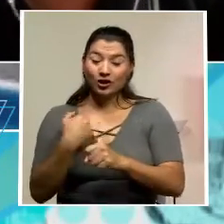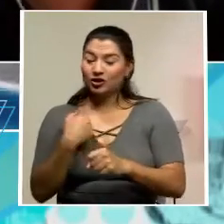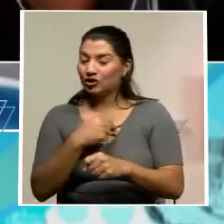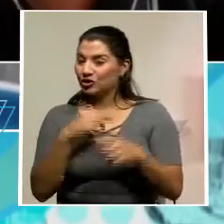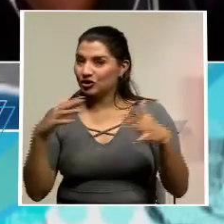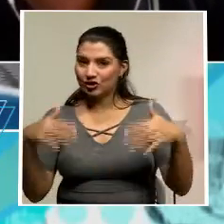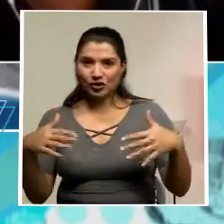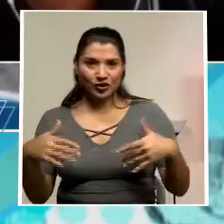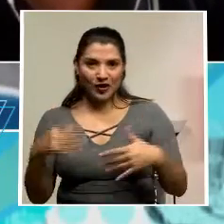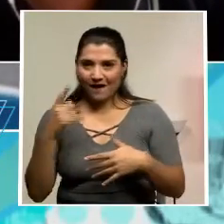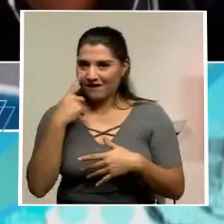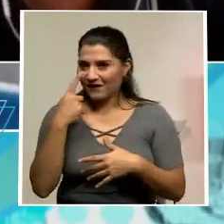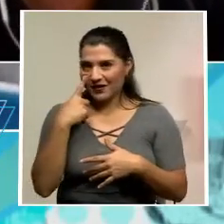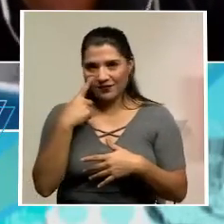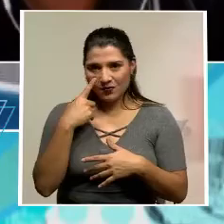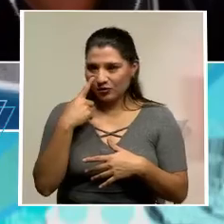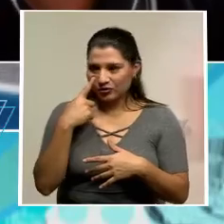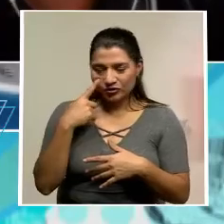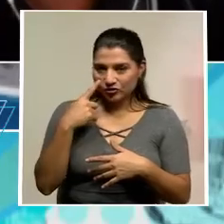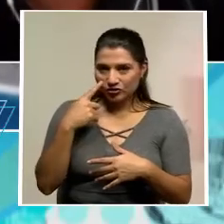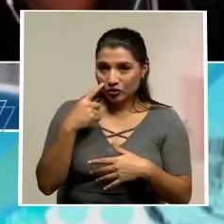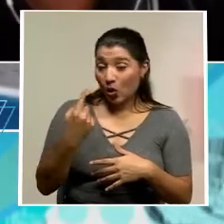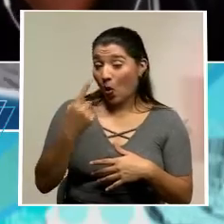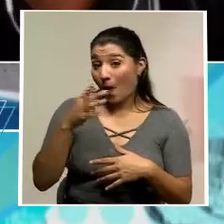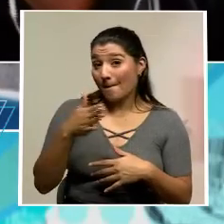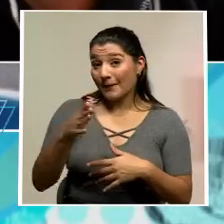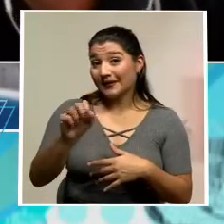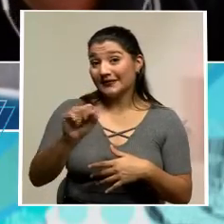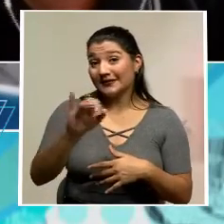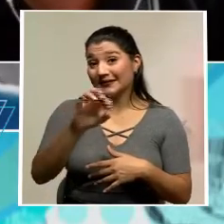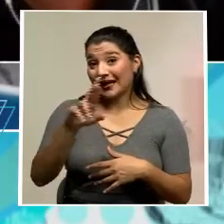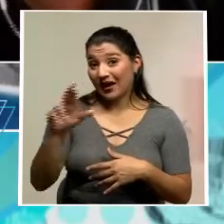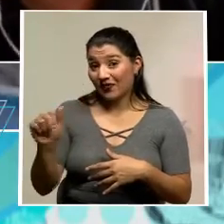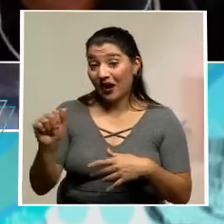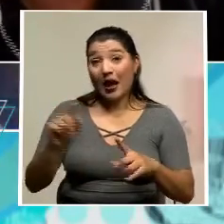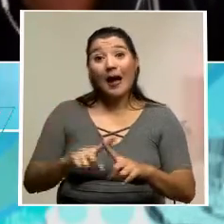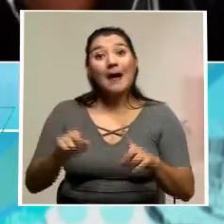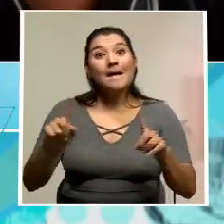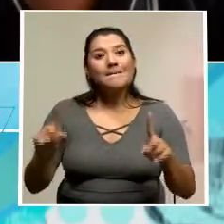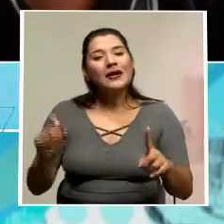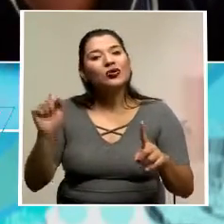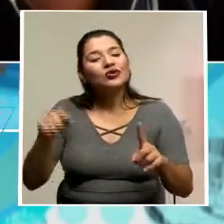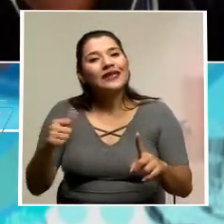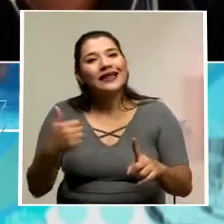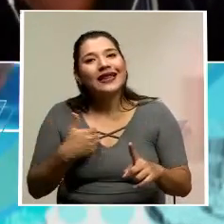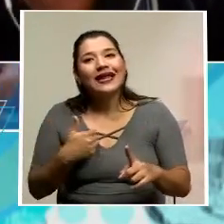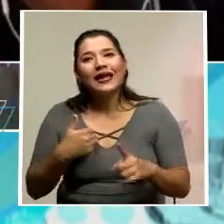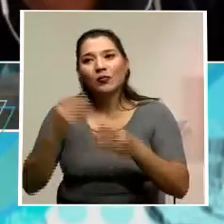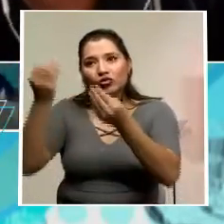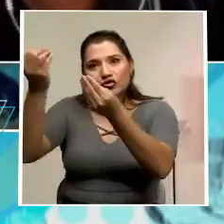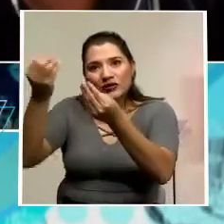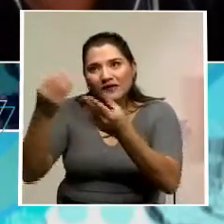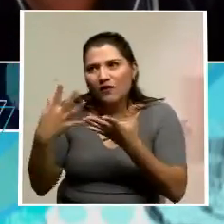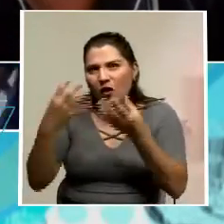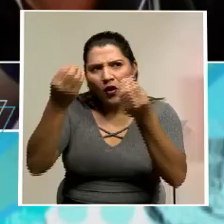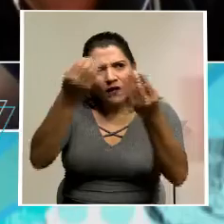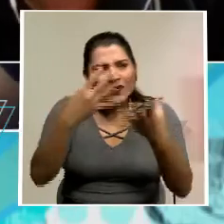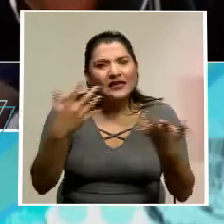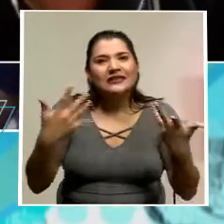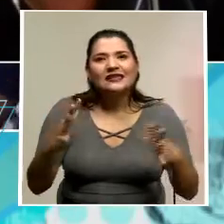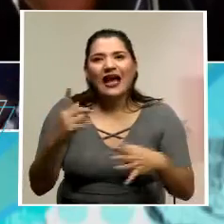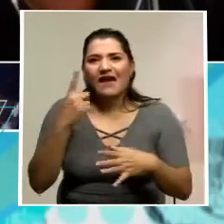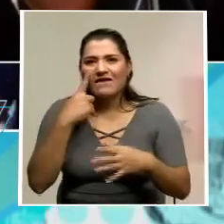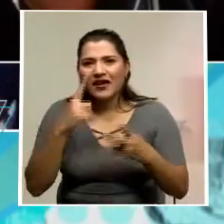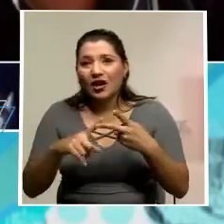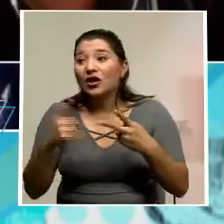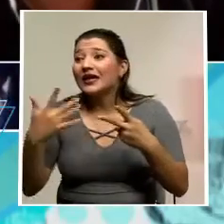visto todavía físicamente a un pez sierra. Sin embargo, hemos tenido muchos reportes de avistamientos y de capturas de